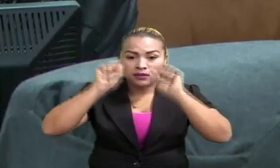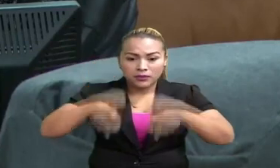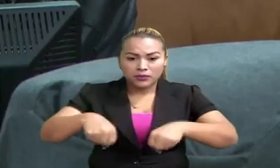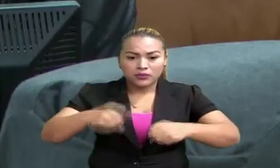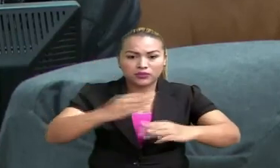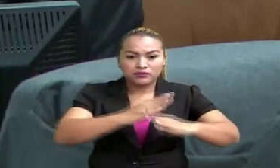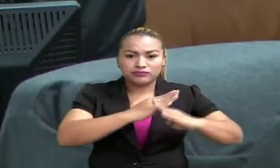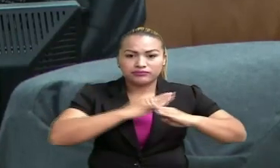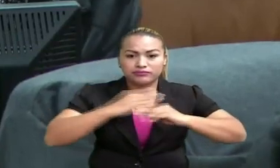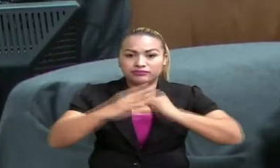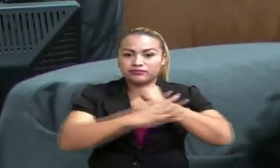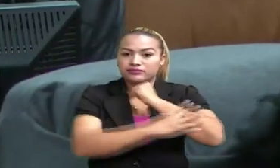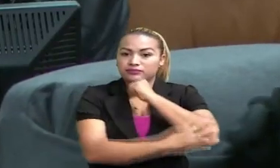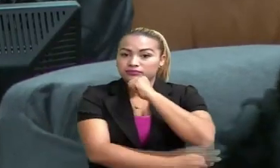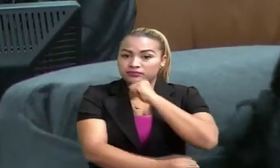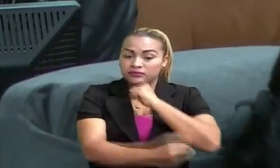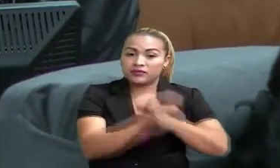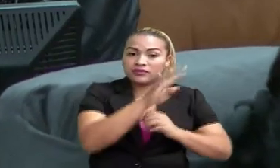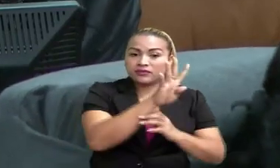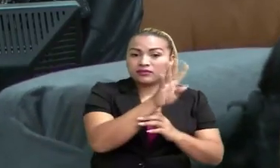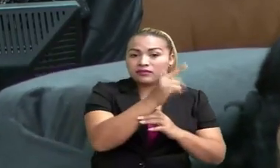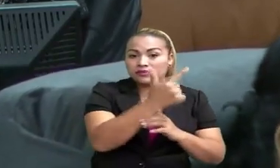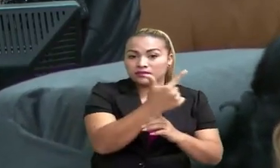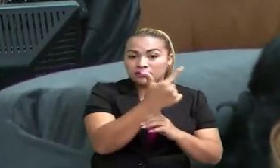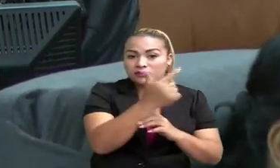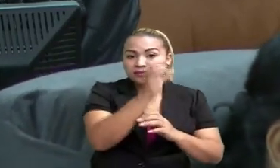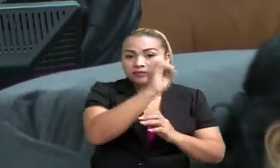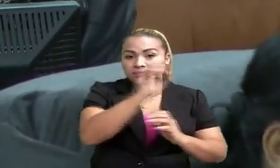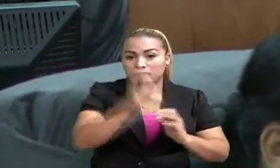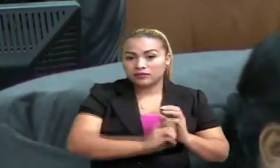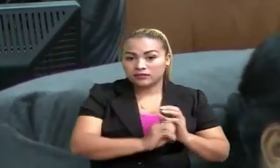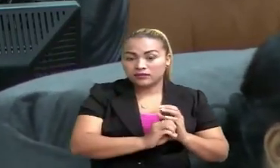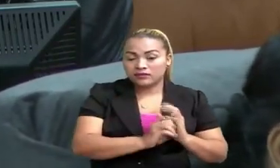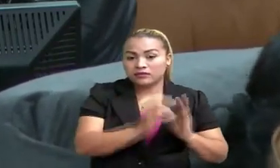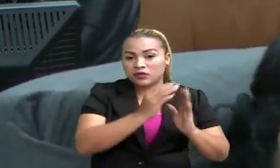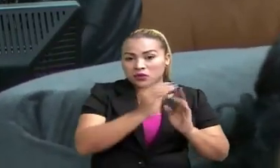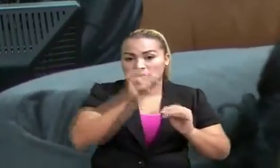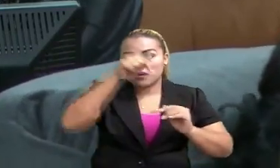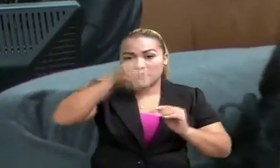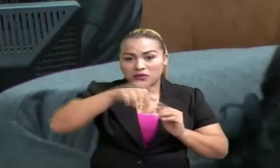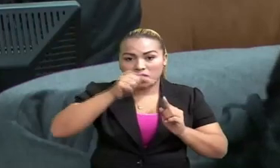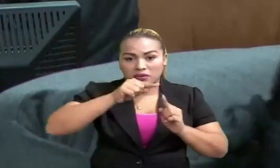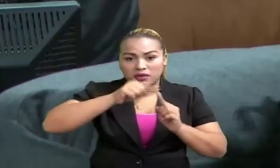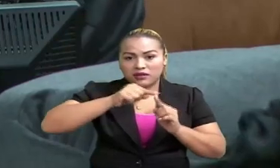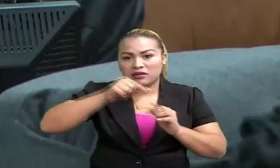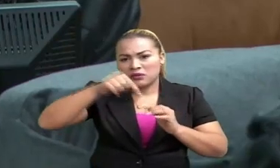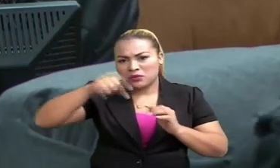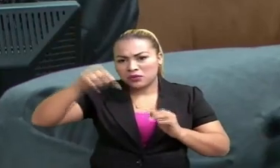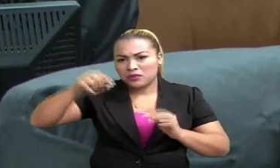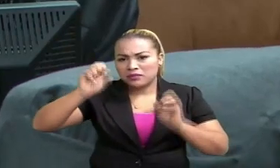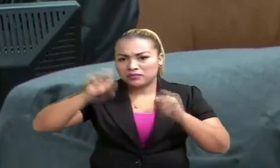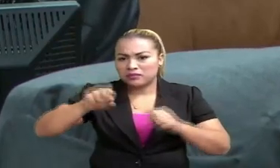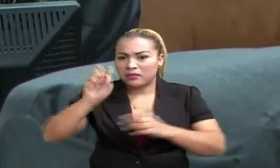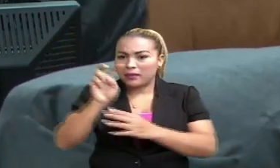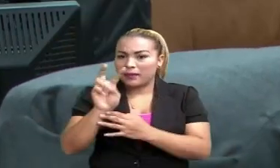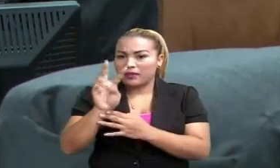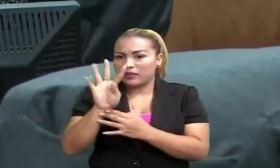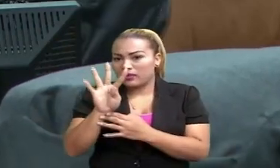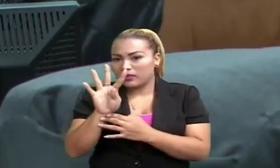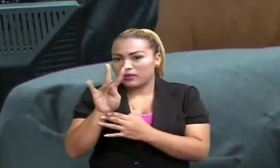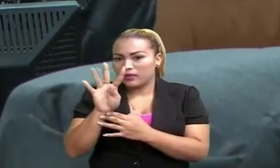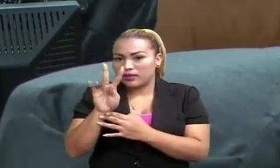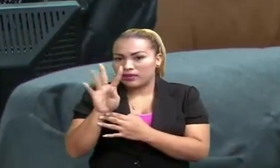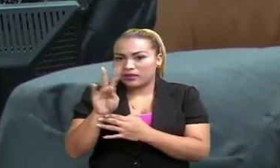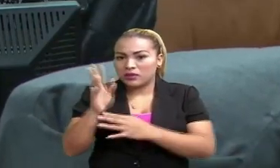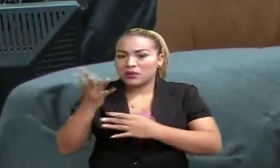la pobreza del 47% en que nos las dejaron ustedes y las tenemos al 24%. Y la pobreza extrema, que nos las